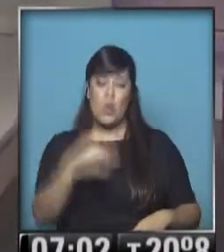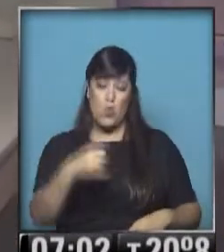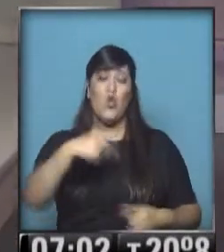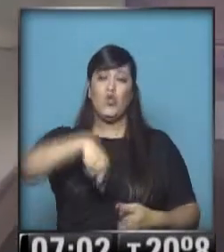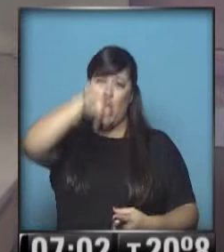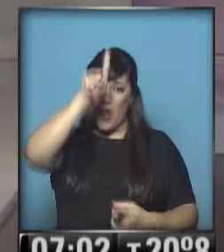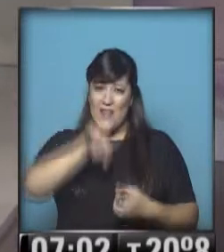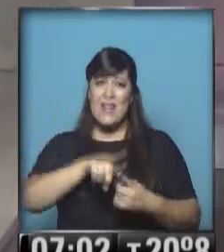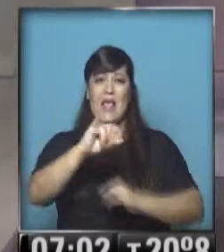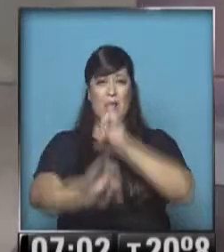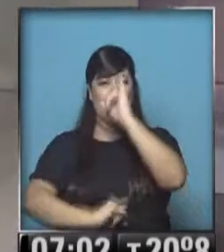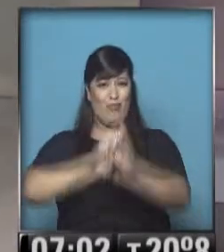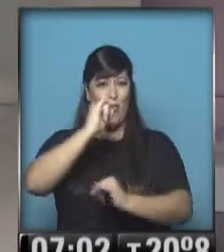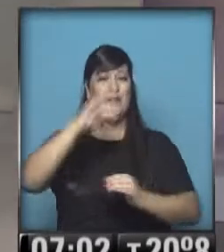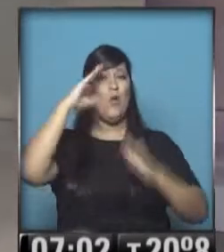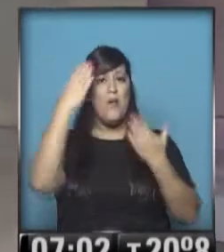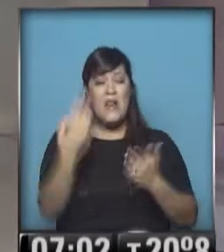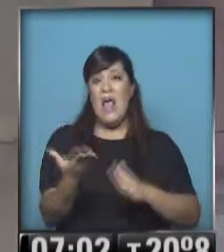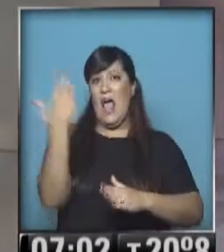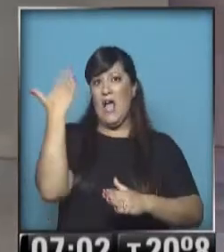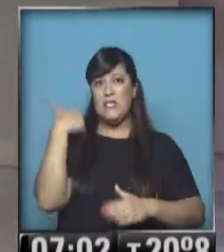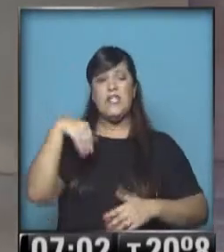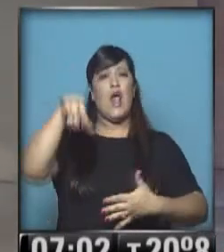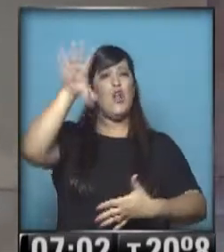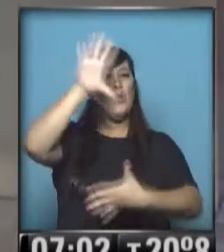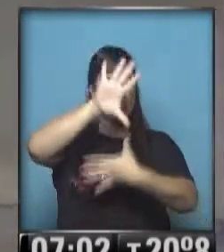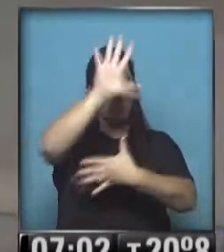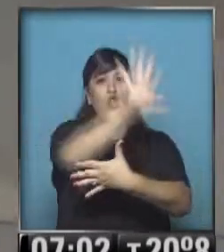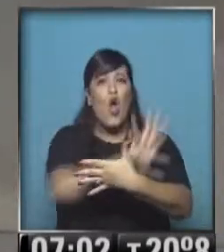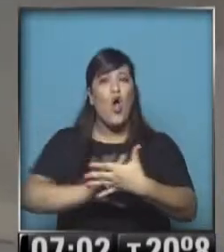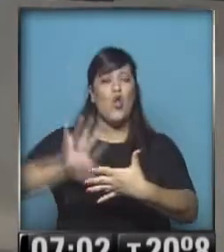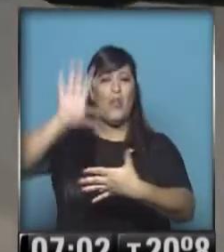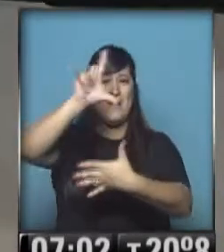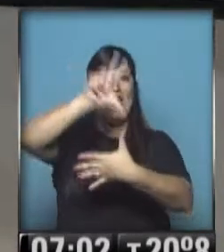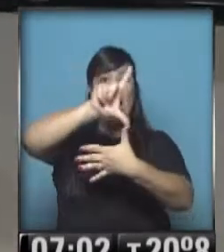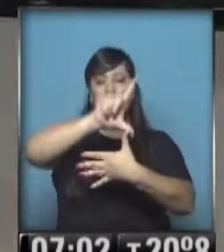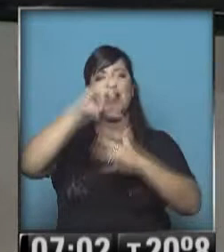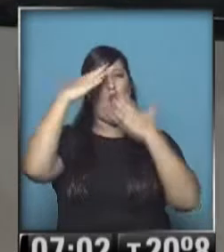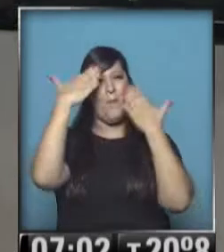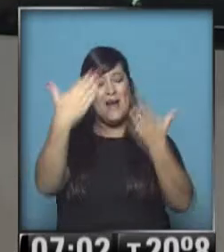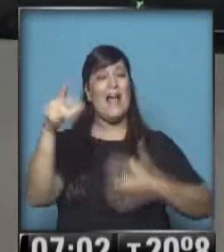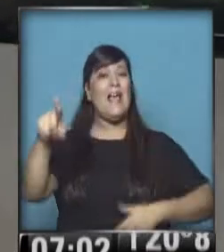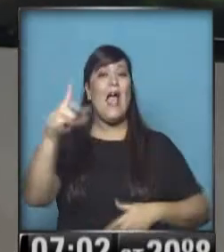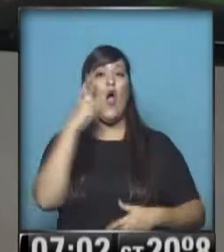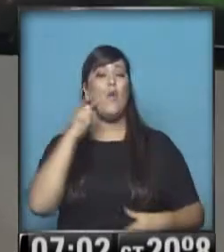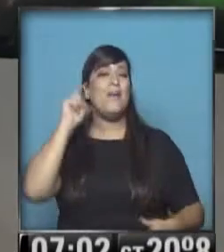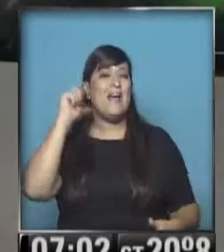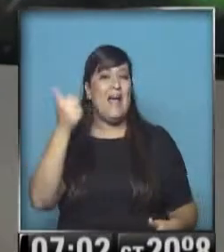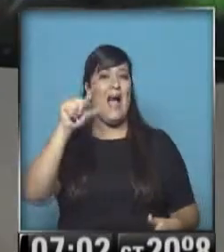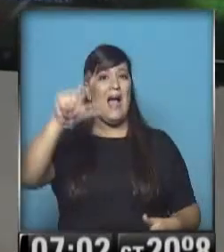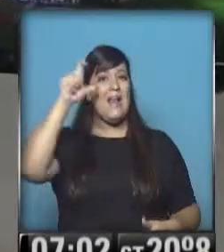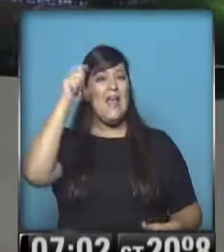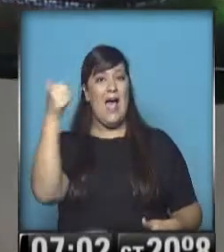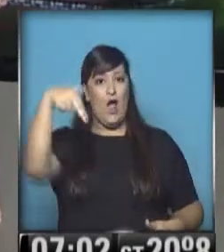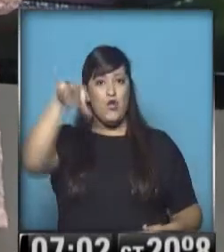y que desde ayer ya se está multiplicando en todo nuestro continente, en toda América Latina. Eduardo Galeano, que hoy va a ser despedido en horas de la